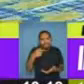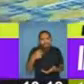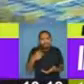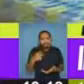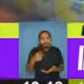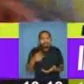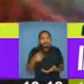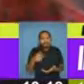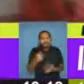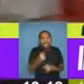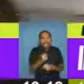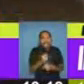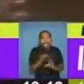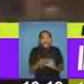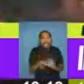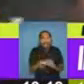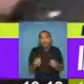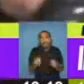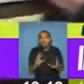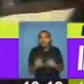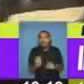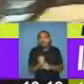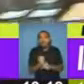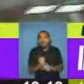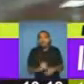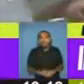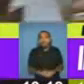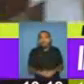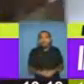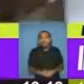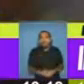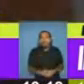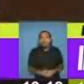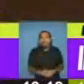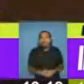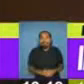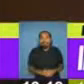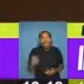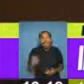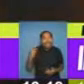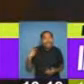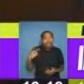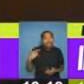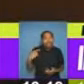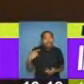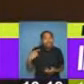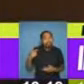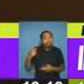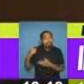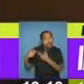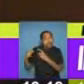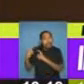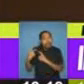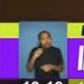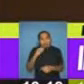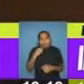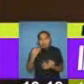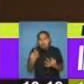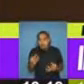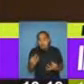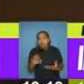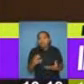va a seguir trabajando en este aspecto yo creo que eso fue una muy buena experiencia creo que da resultado siempre hay que trabajar cada día